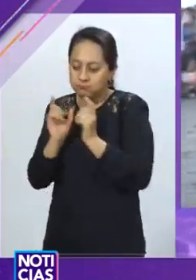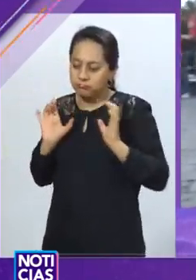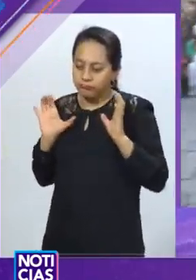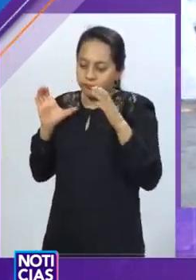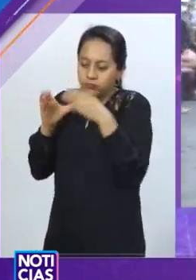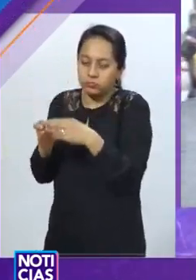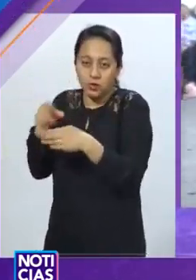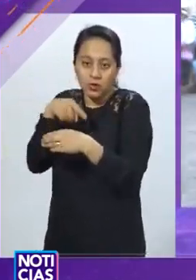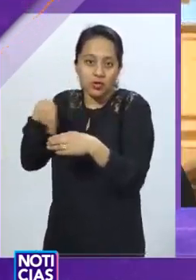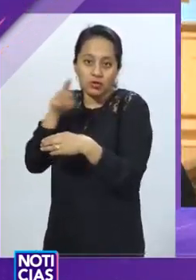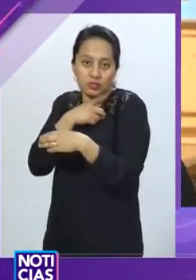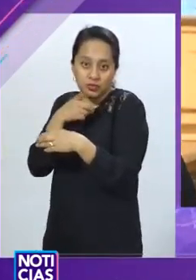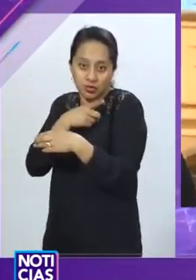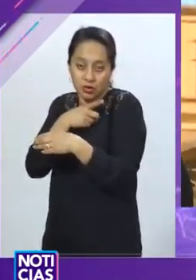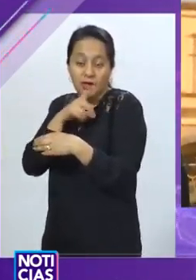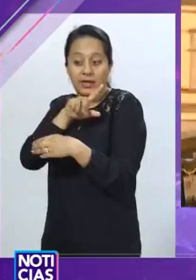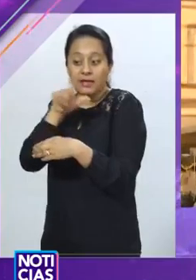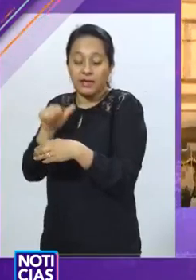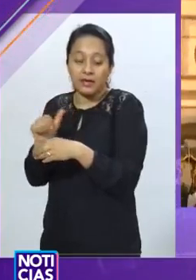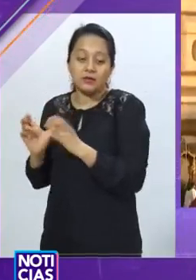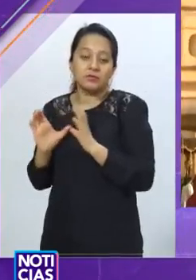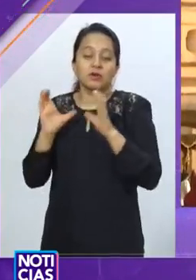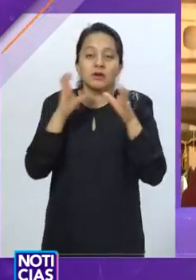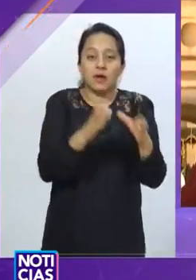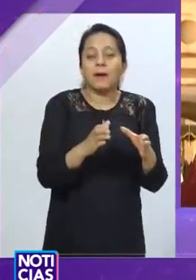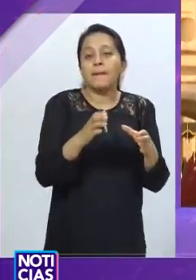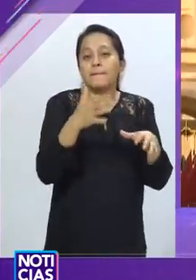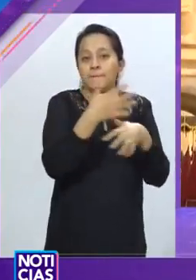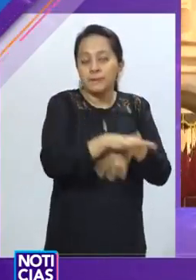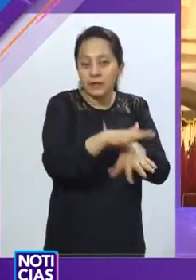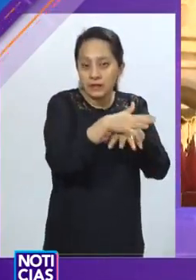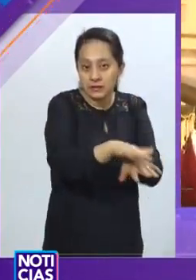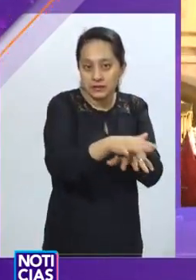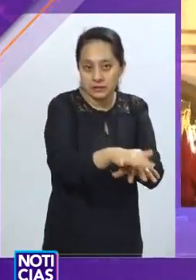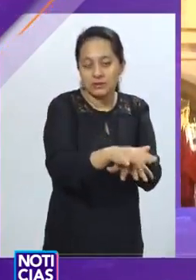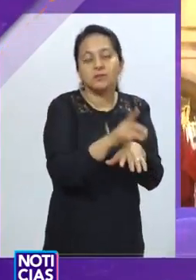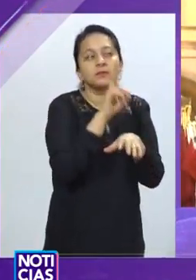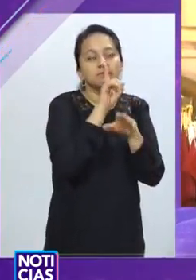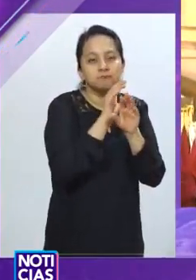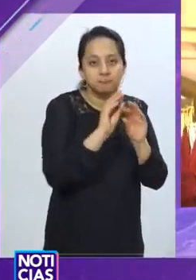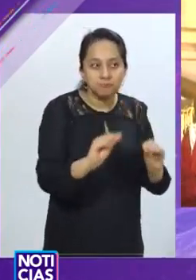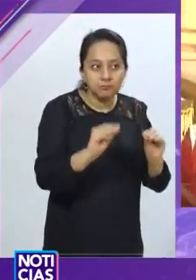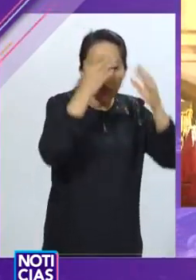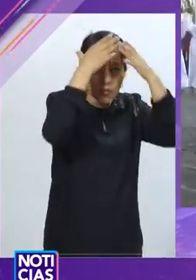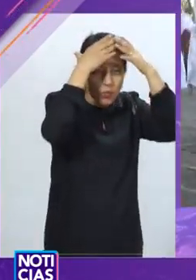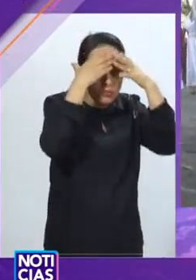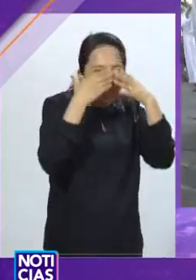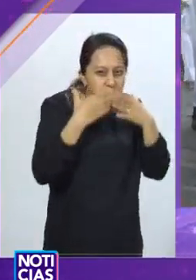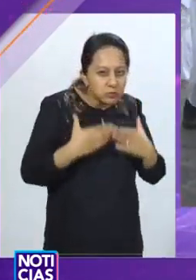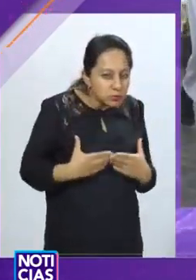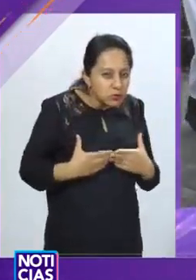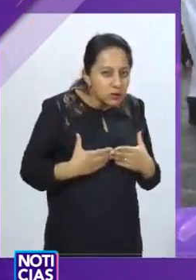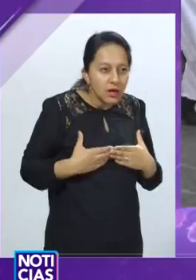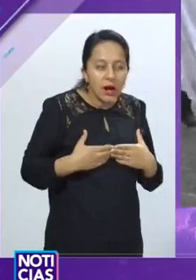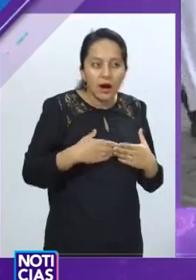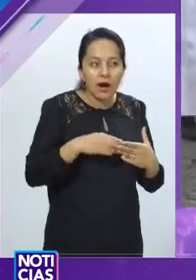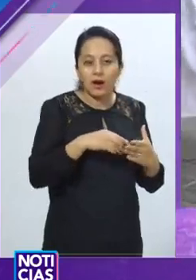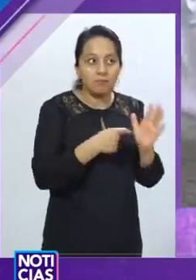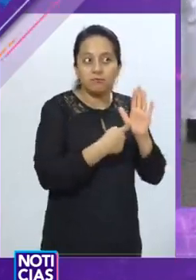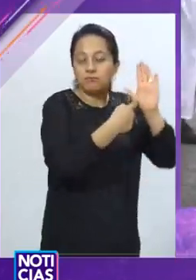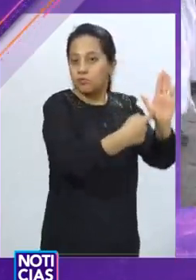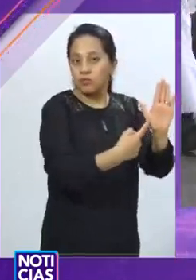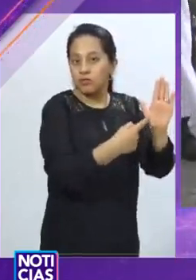actividades más representativas es la participación en la procesión del silencio en Capuchados, en anonimato, ya que su fe